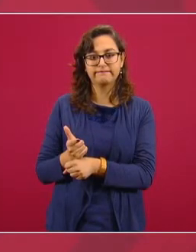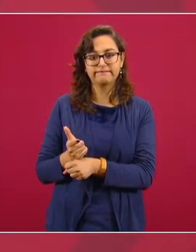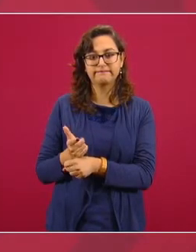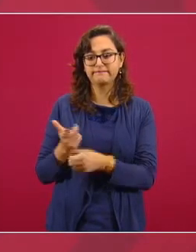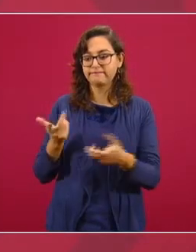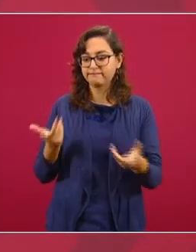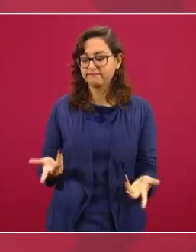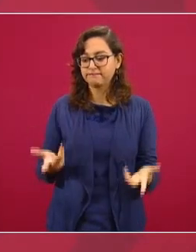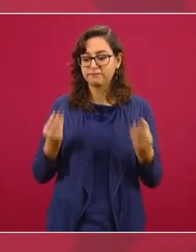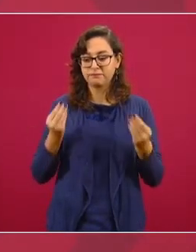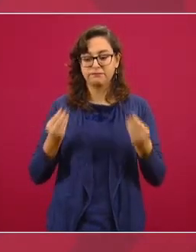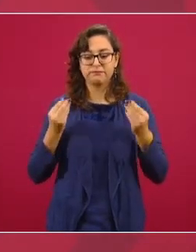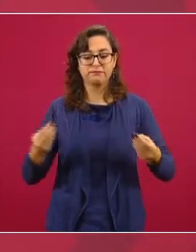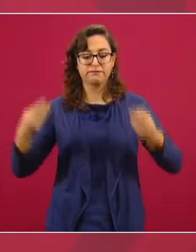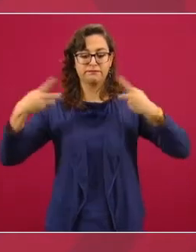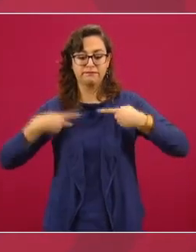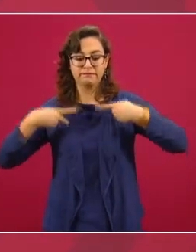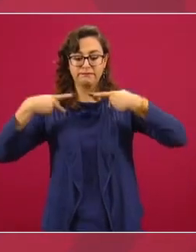ciudadanos